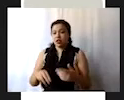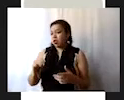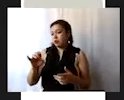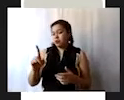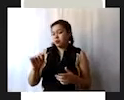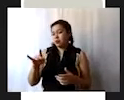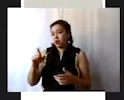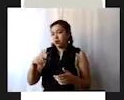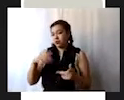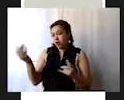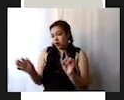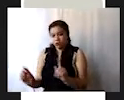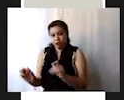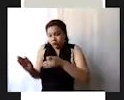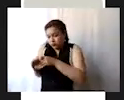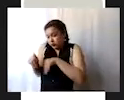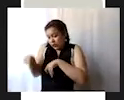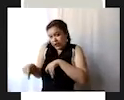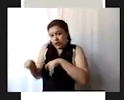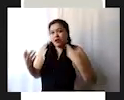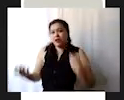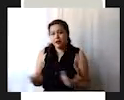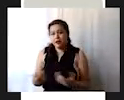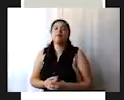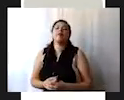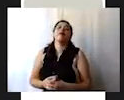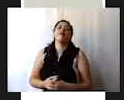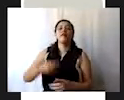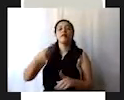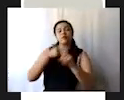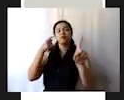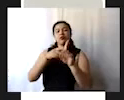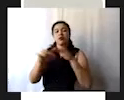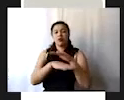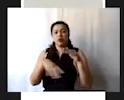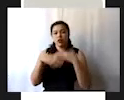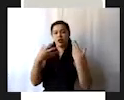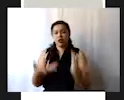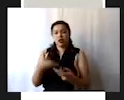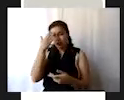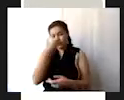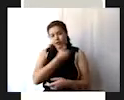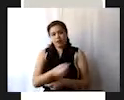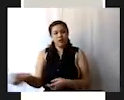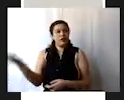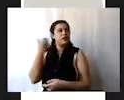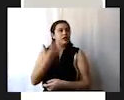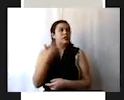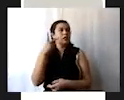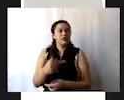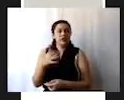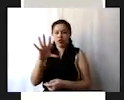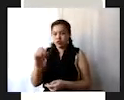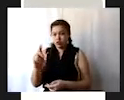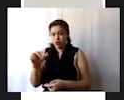Pero bueno, vamos a ver. La visión y los principios, nuevamente, estas famosas 5 Ps, los ODS al centro